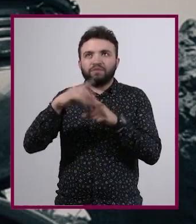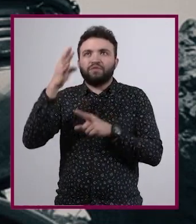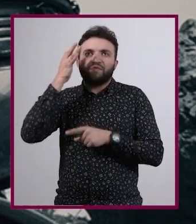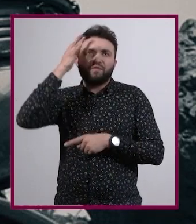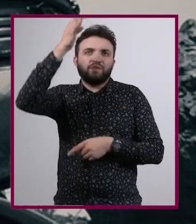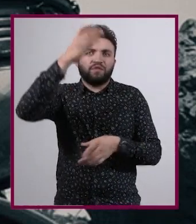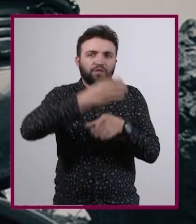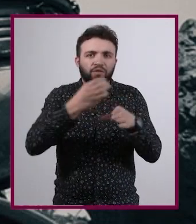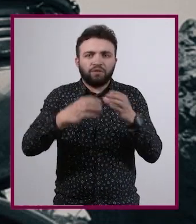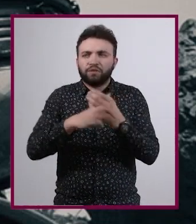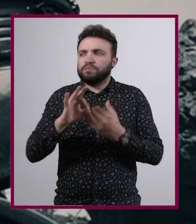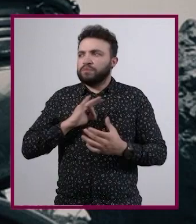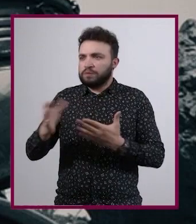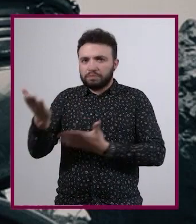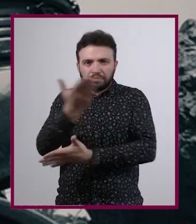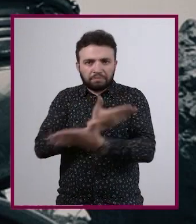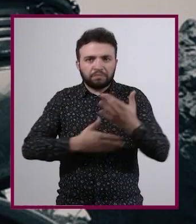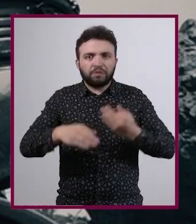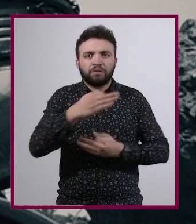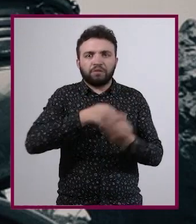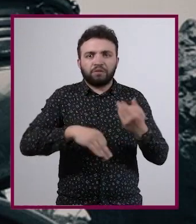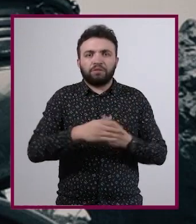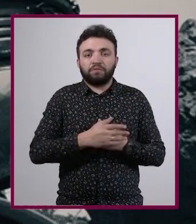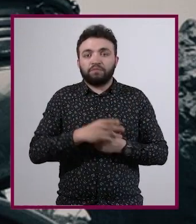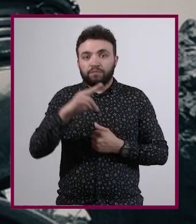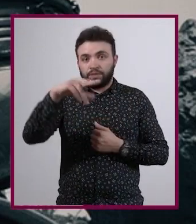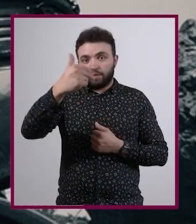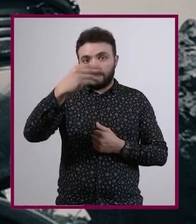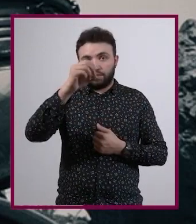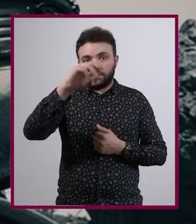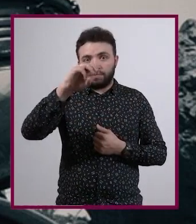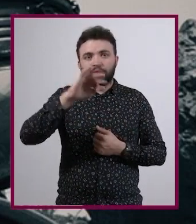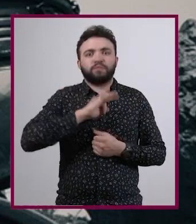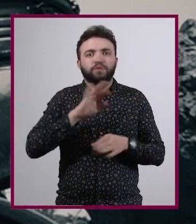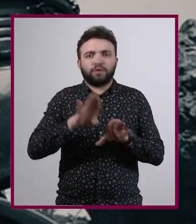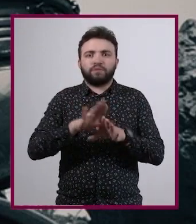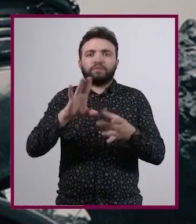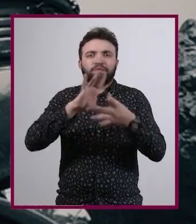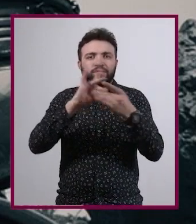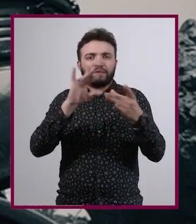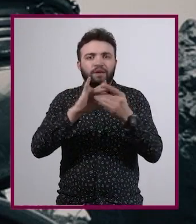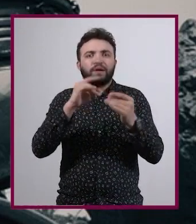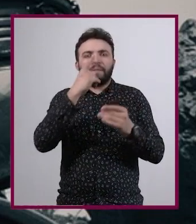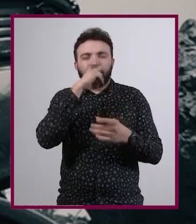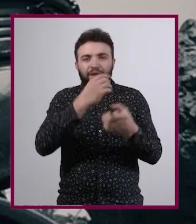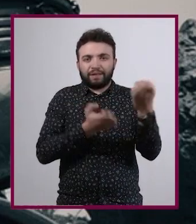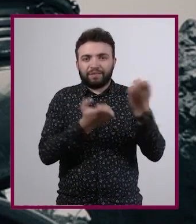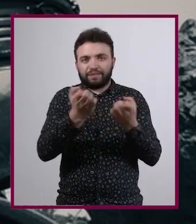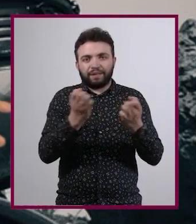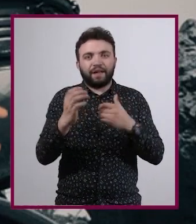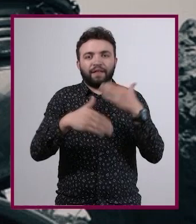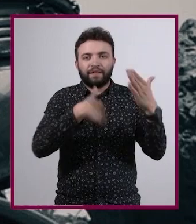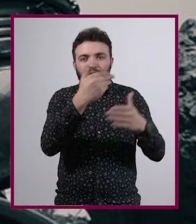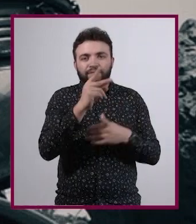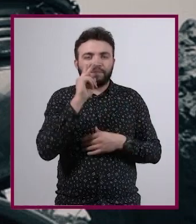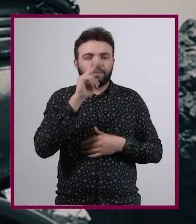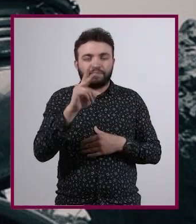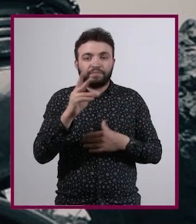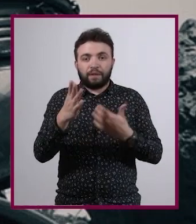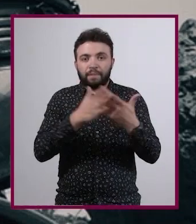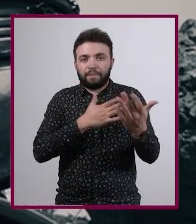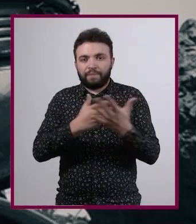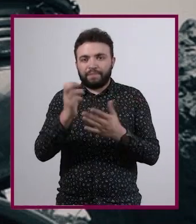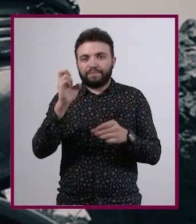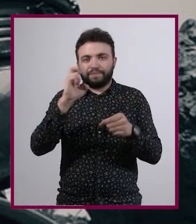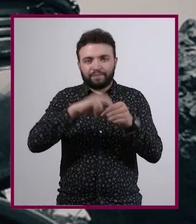y compartidos. Naomi nos explicará algunas de las actividades que podemos realizar a manera de ejercicios posteriormente. Esto es Con las